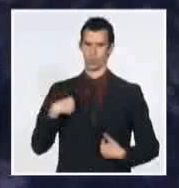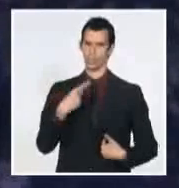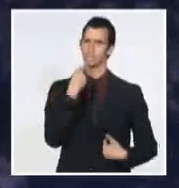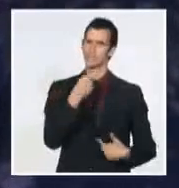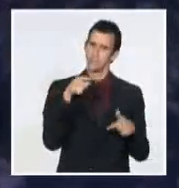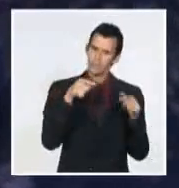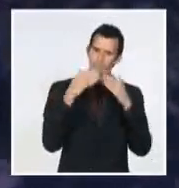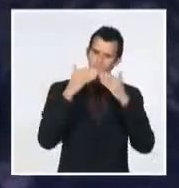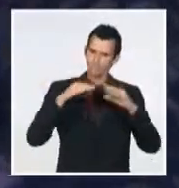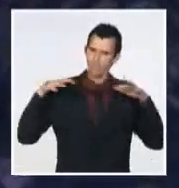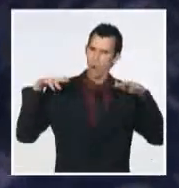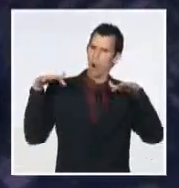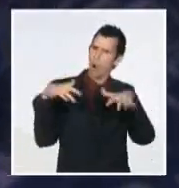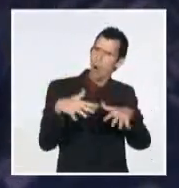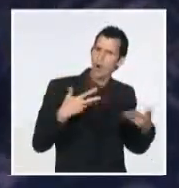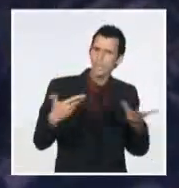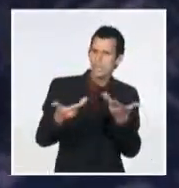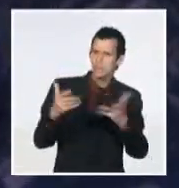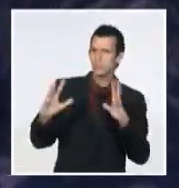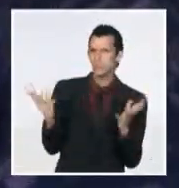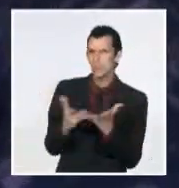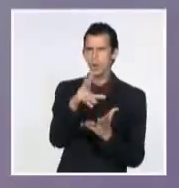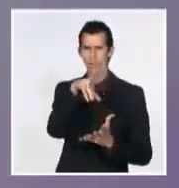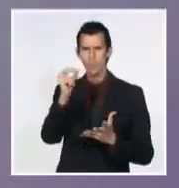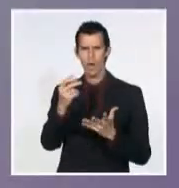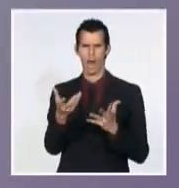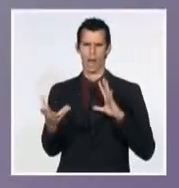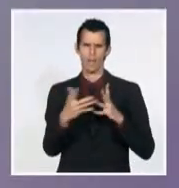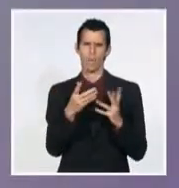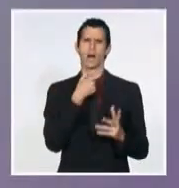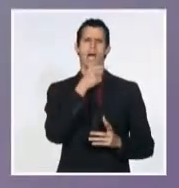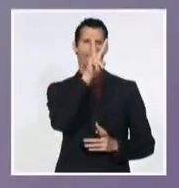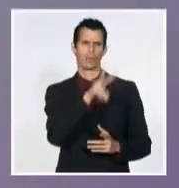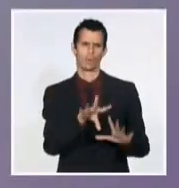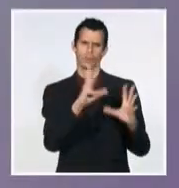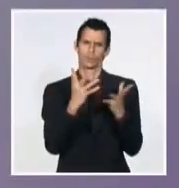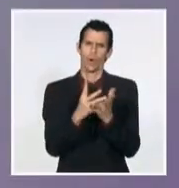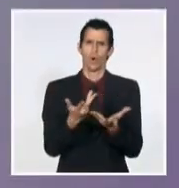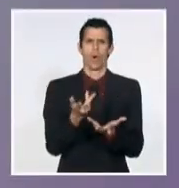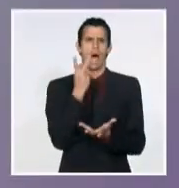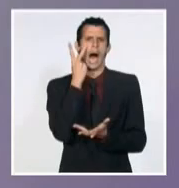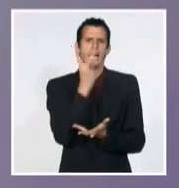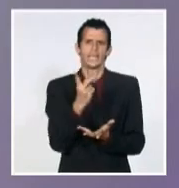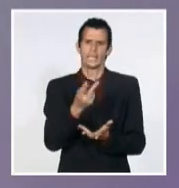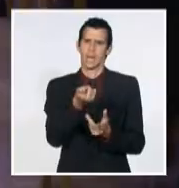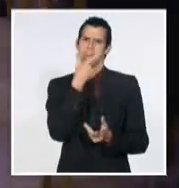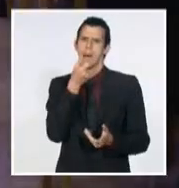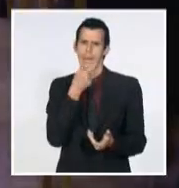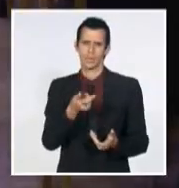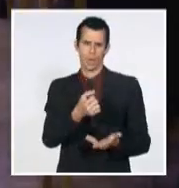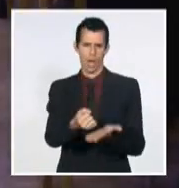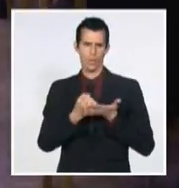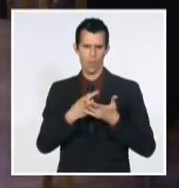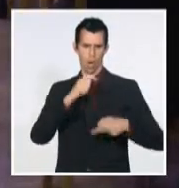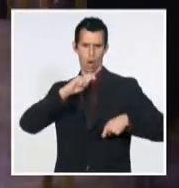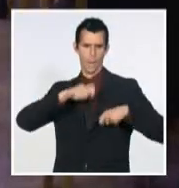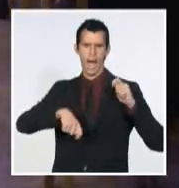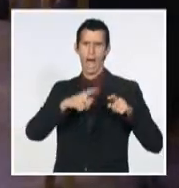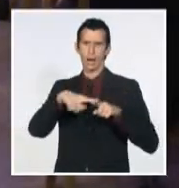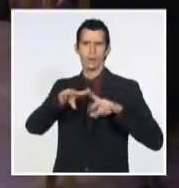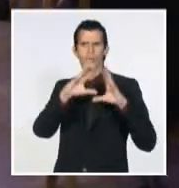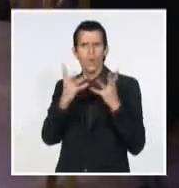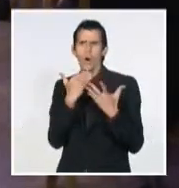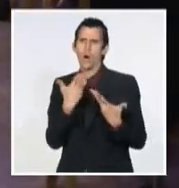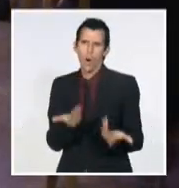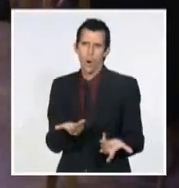estas enfermedades, sus nuevas técnicas, diagnósticos y tratamientos. Igualmente, resaltó la participación de 500 delegados,